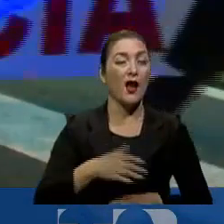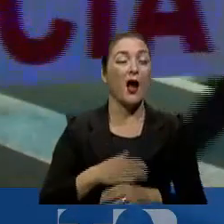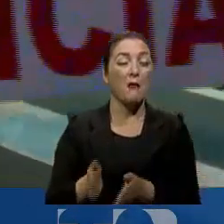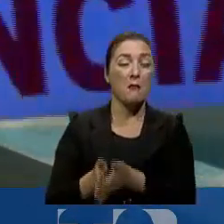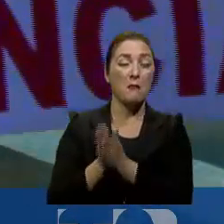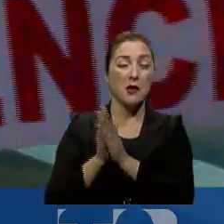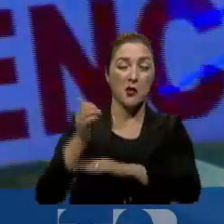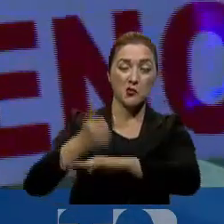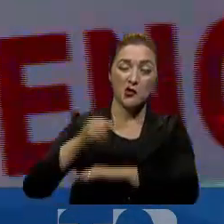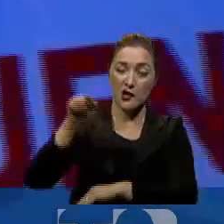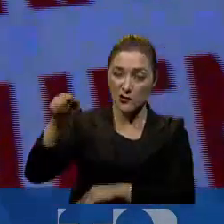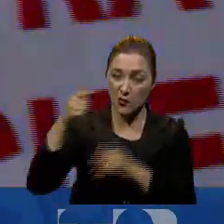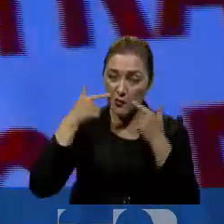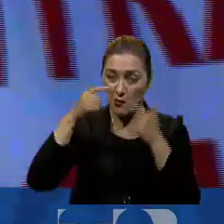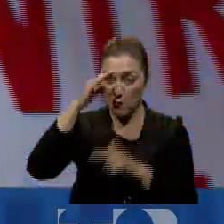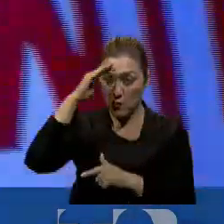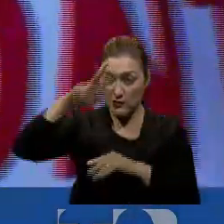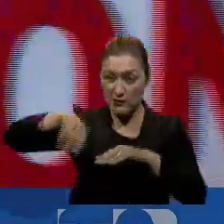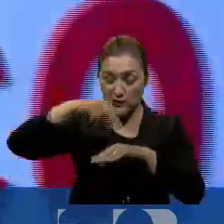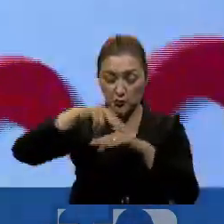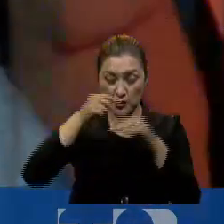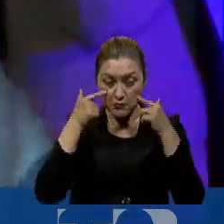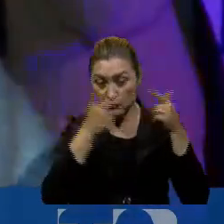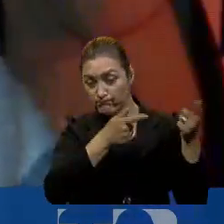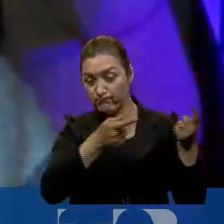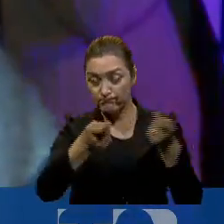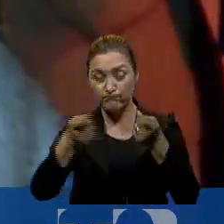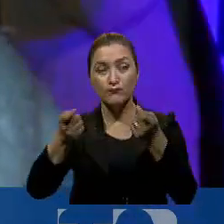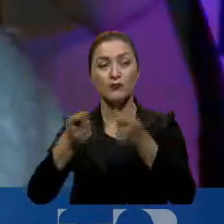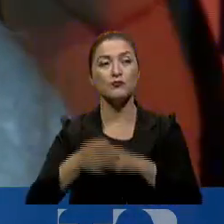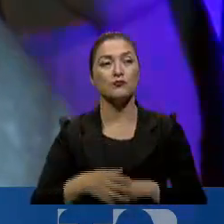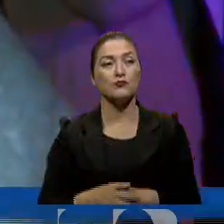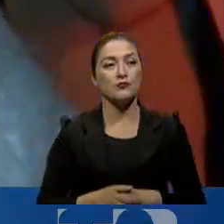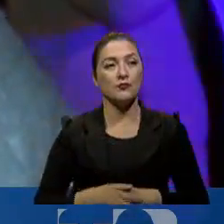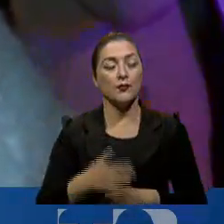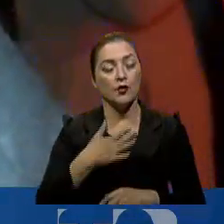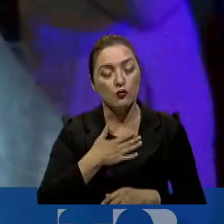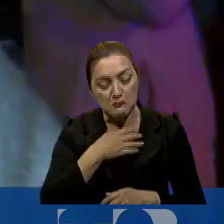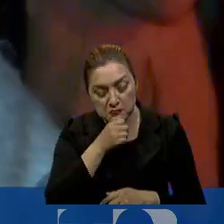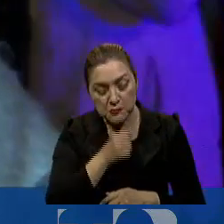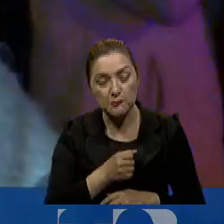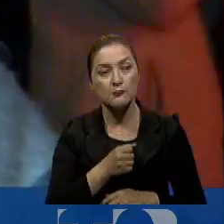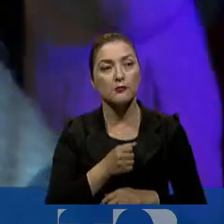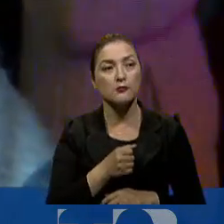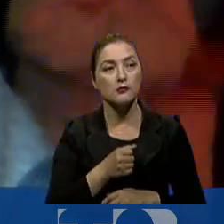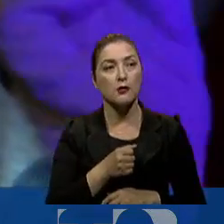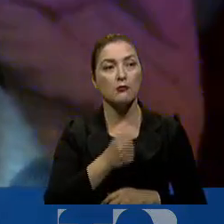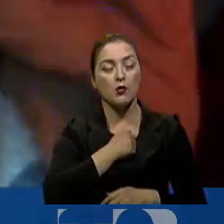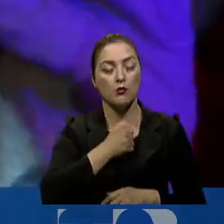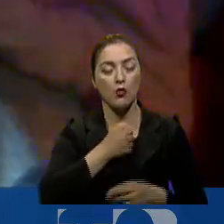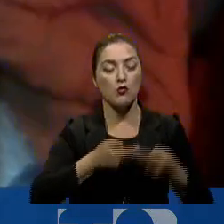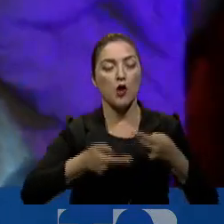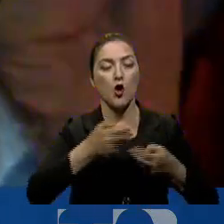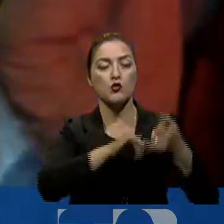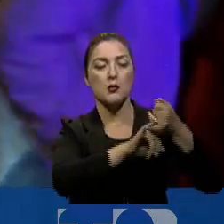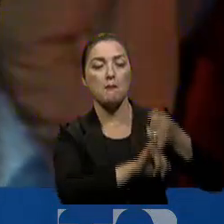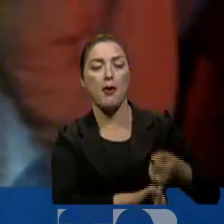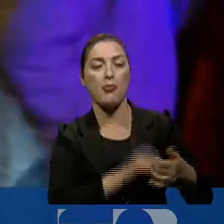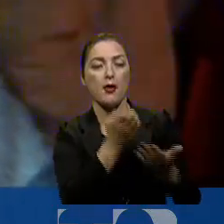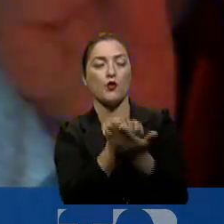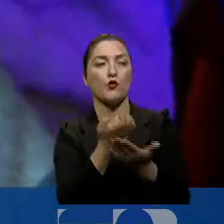aumenten los patrullajes a cargo de la Policía Nacional. Yo a la edad que tengo todavía vivo en un negocito y a mí